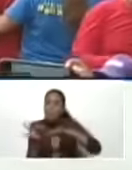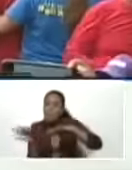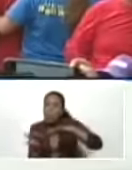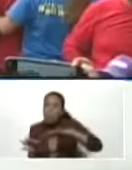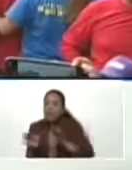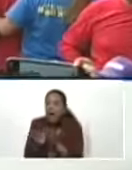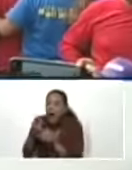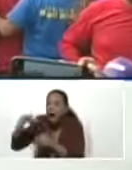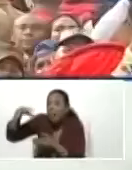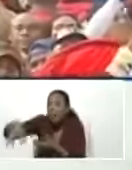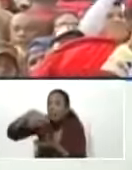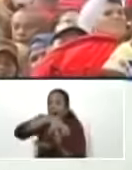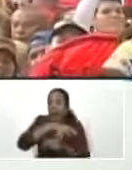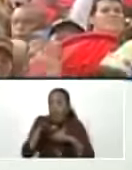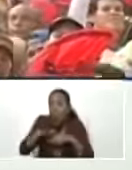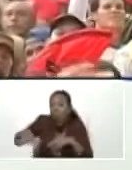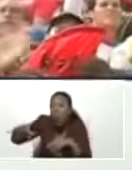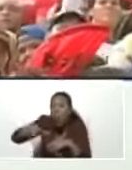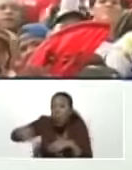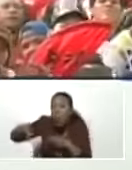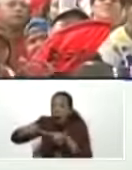cada estado.